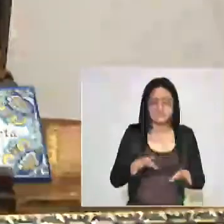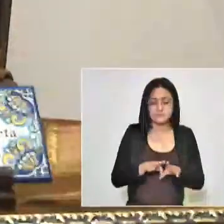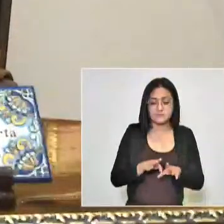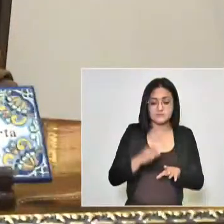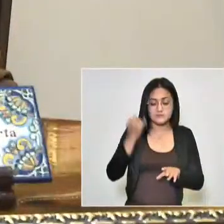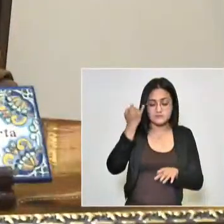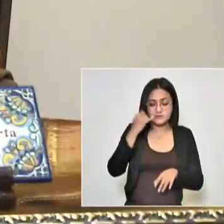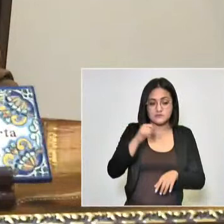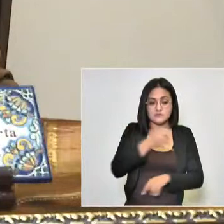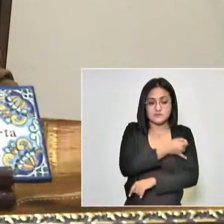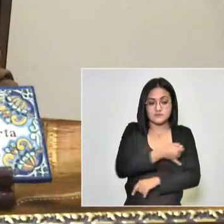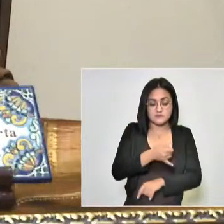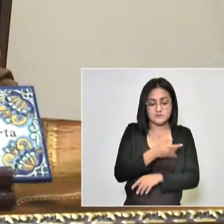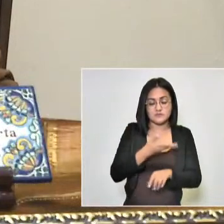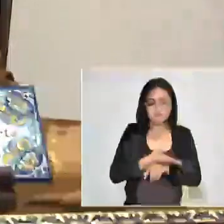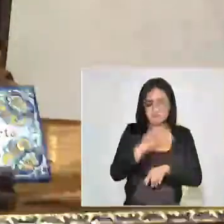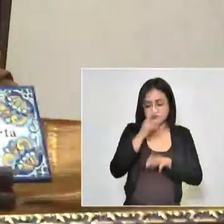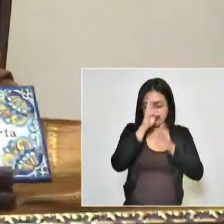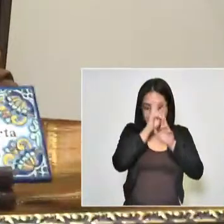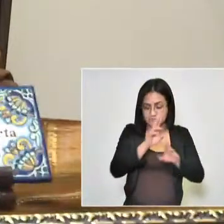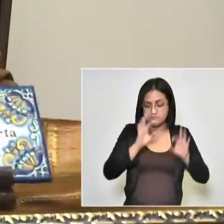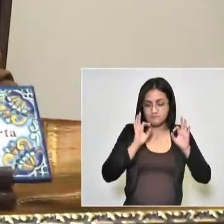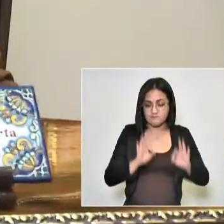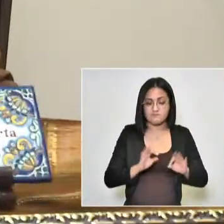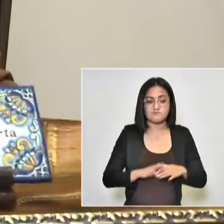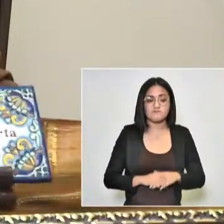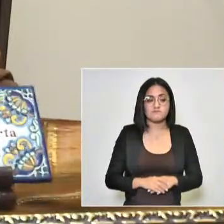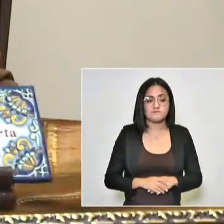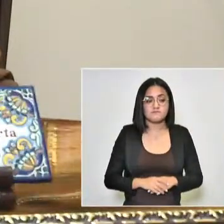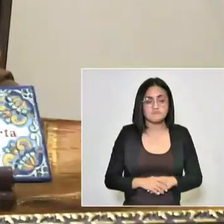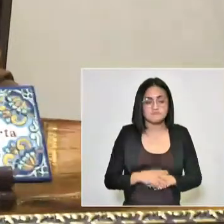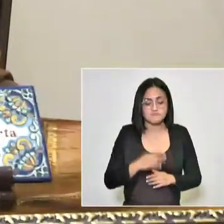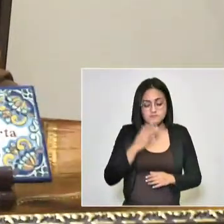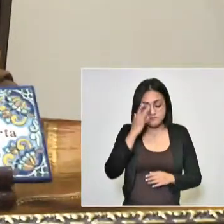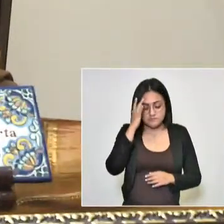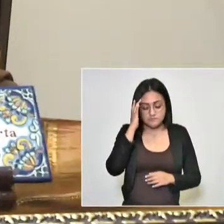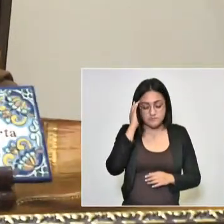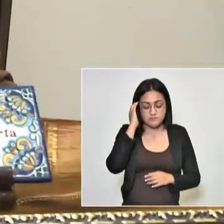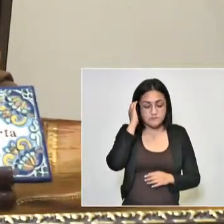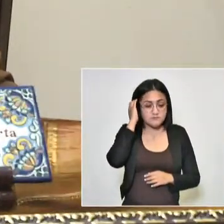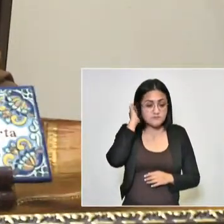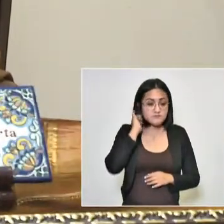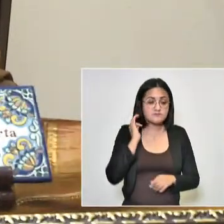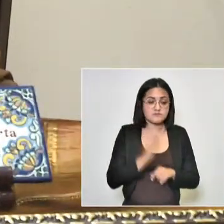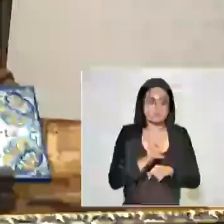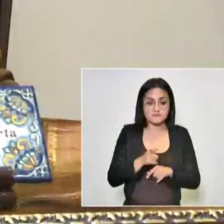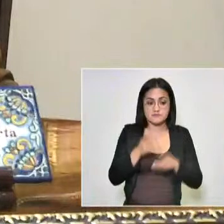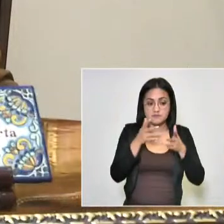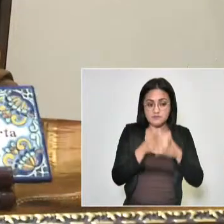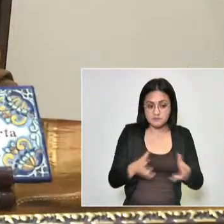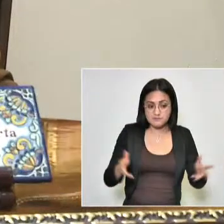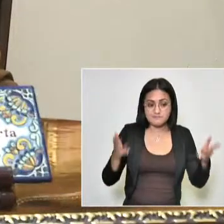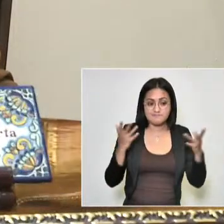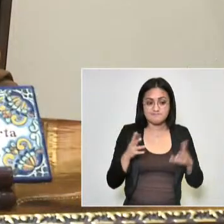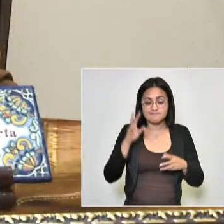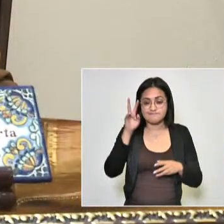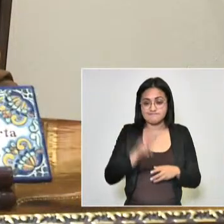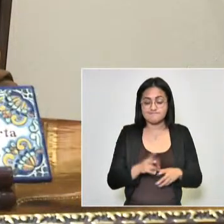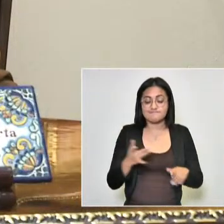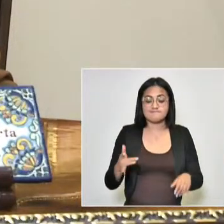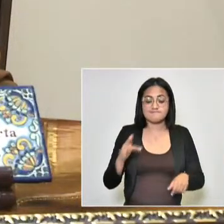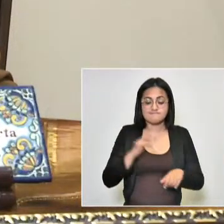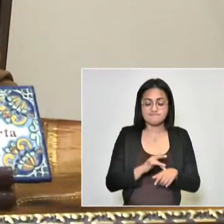respetuoso. Muy respetuoso, es un caballero, tiene un enorme